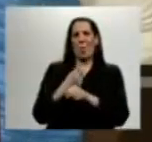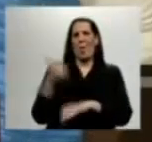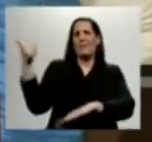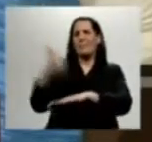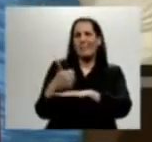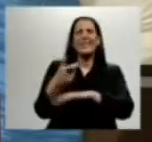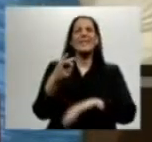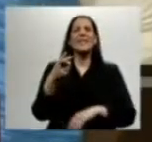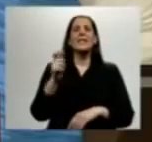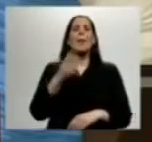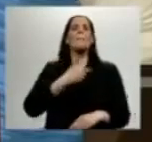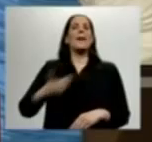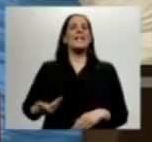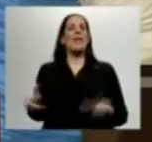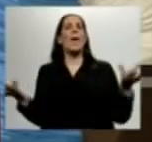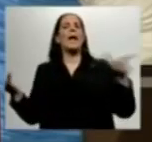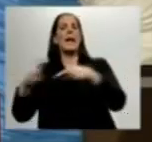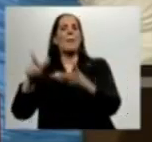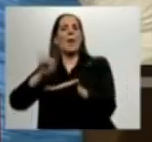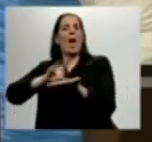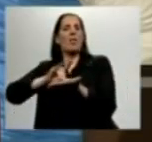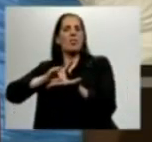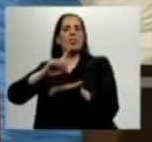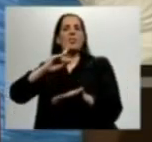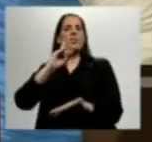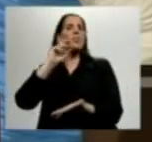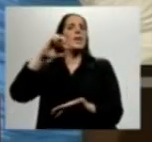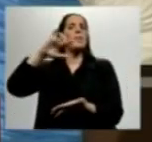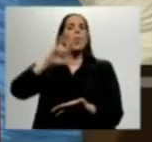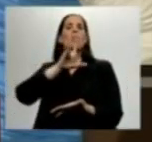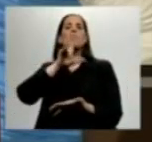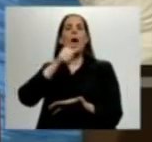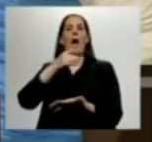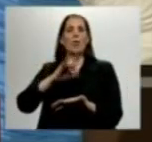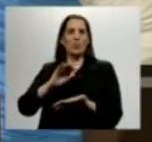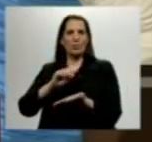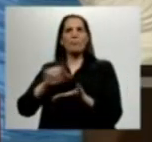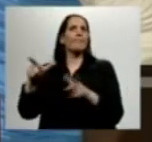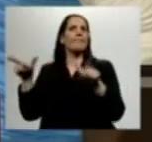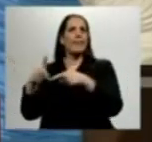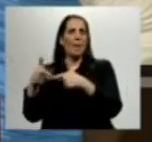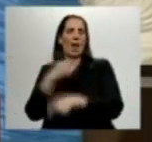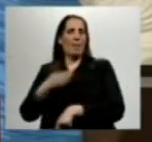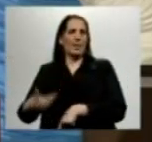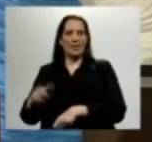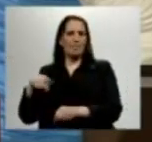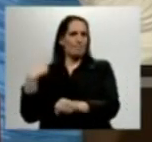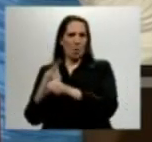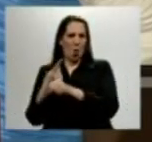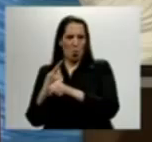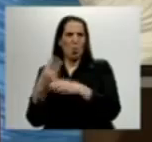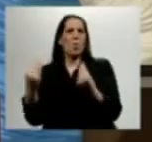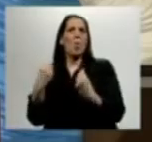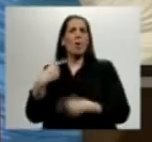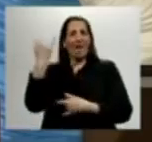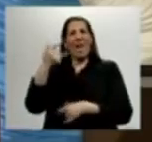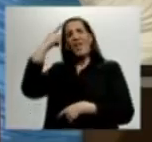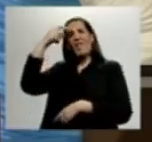de la Cámara de Diputados que tanto trabajó por esto, el doctor Julián Álvarez, que se encuentra internado, que desde